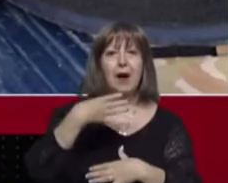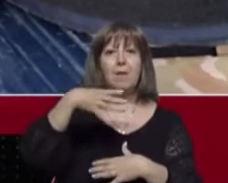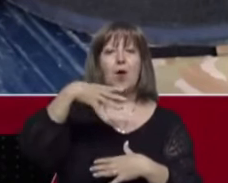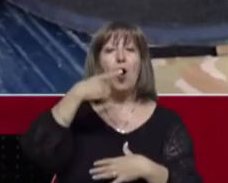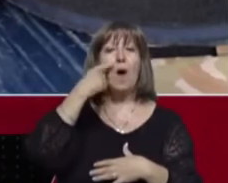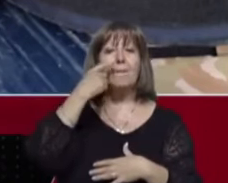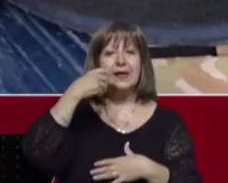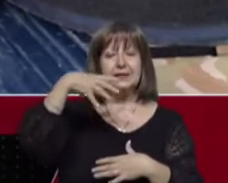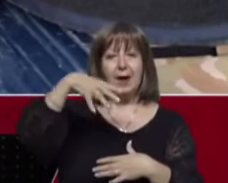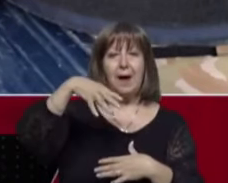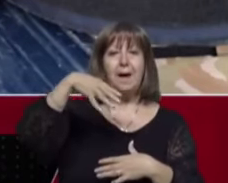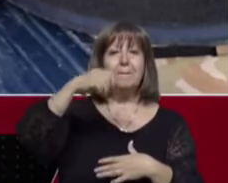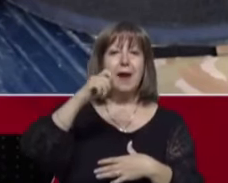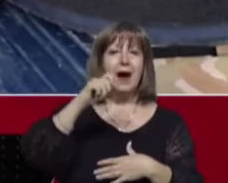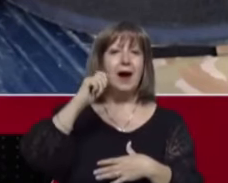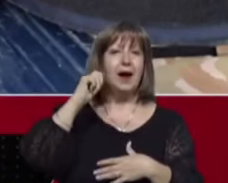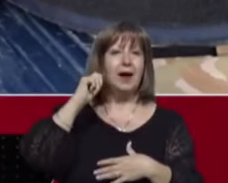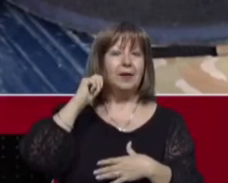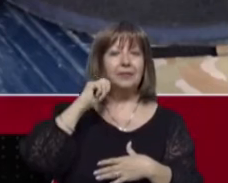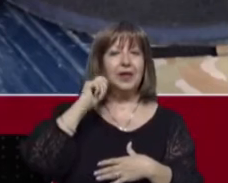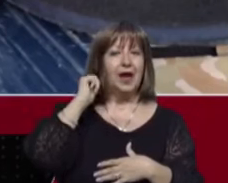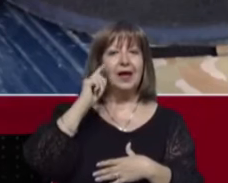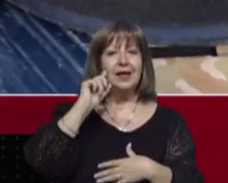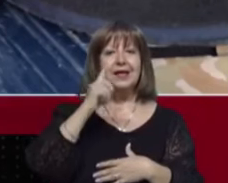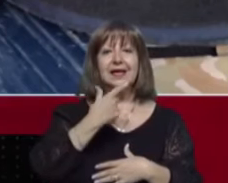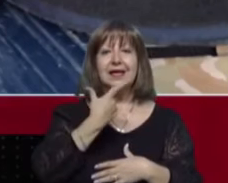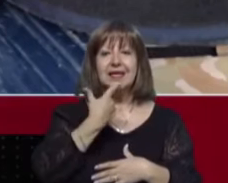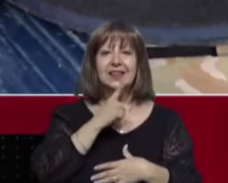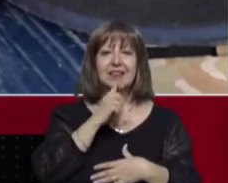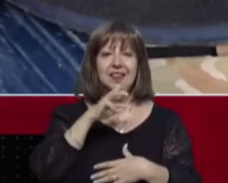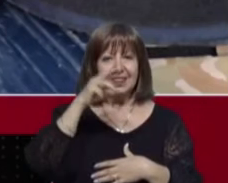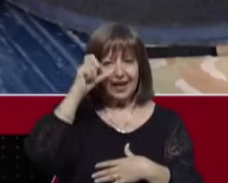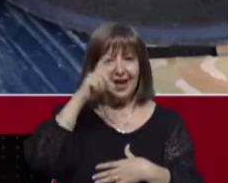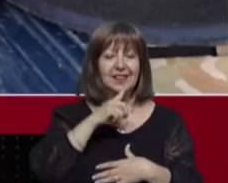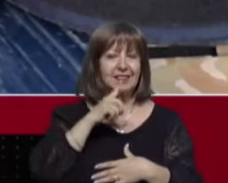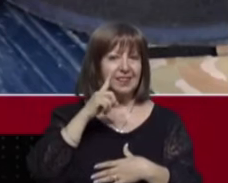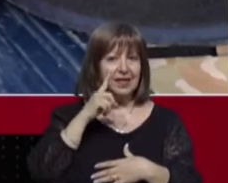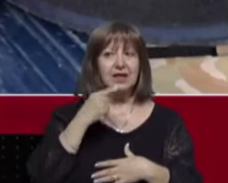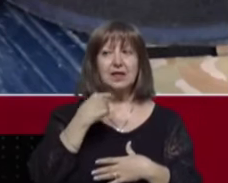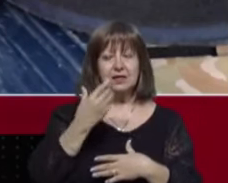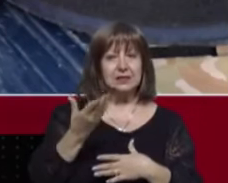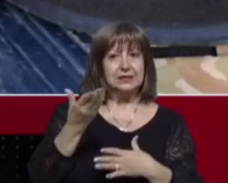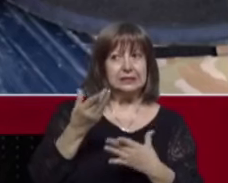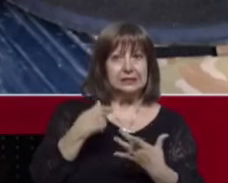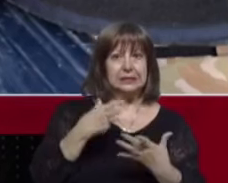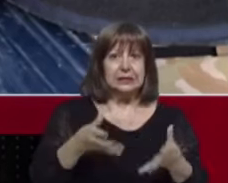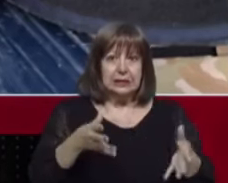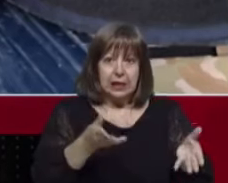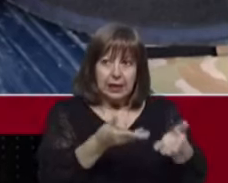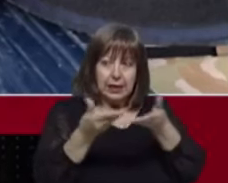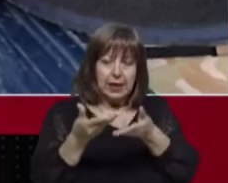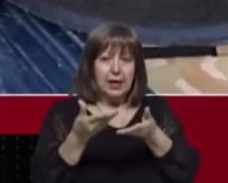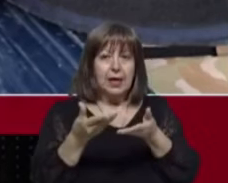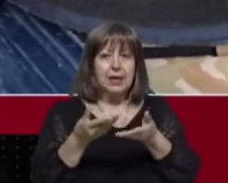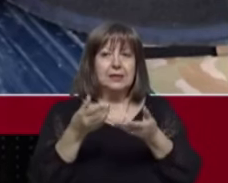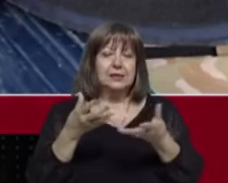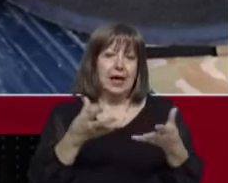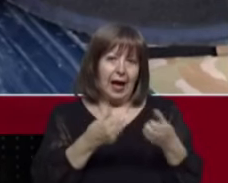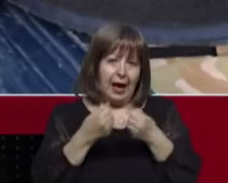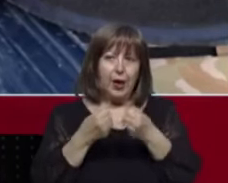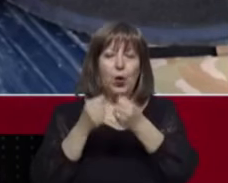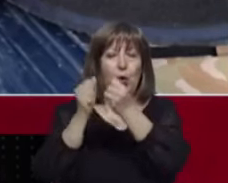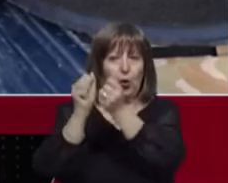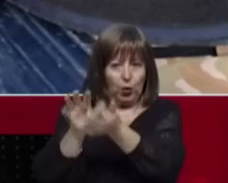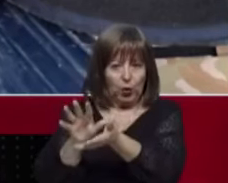quien intervino en la causa y quien llevó, derivó a este mamífero hacia personal de fauna. Escuchemos lo que nos